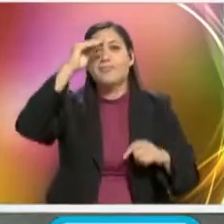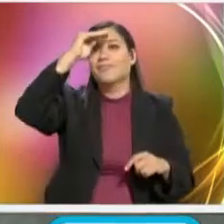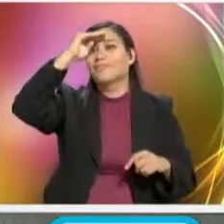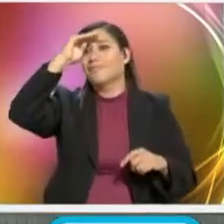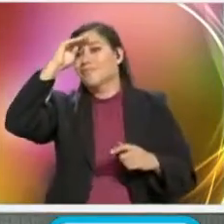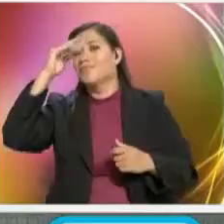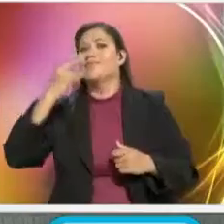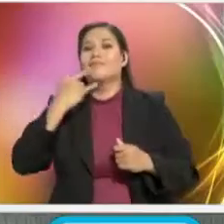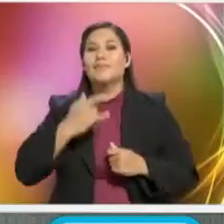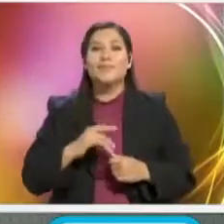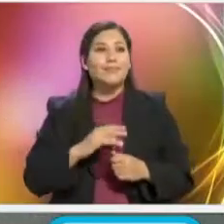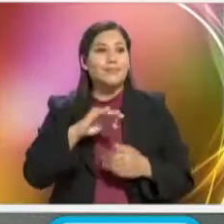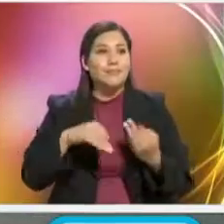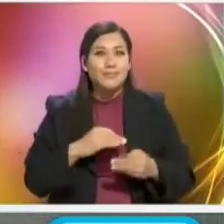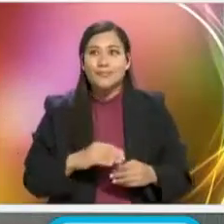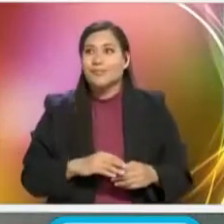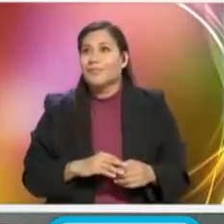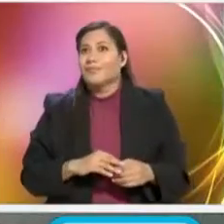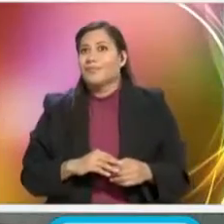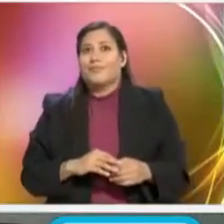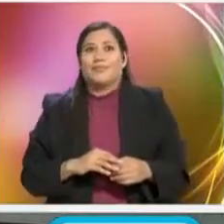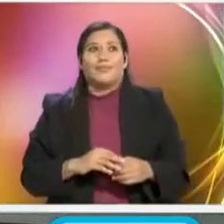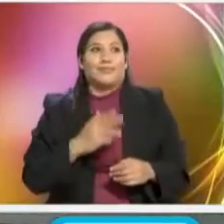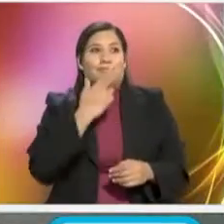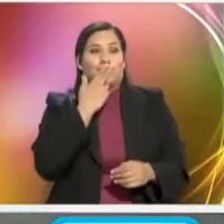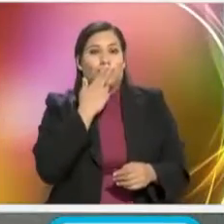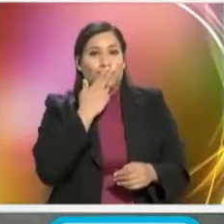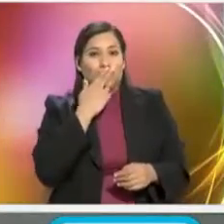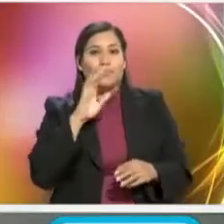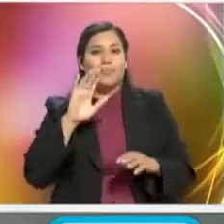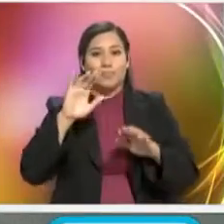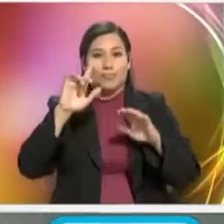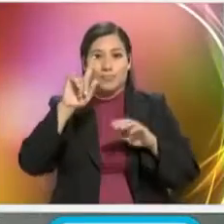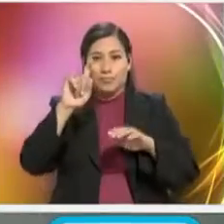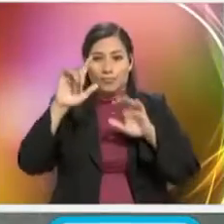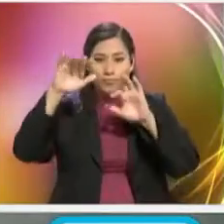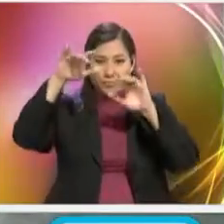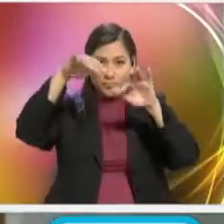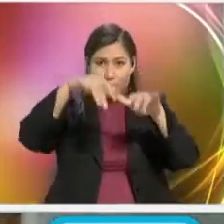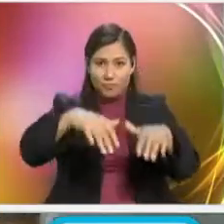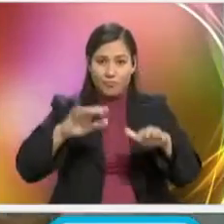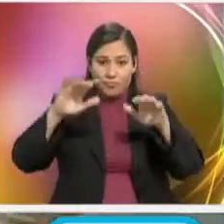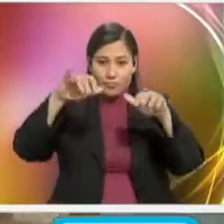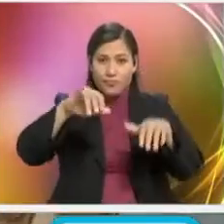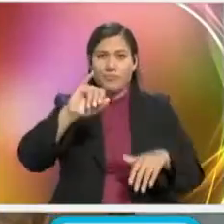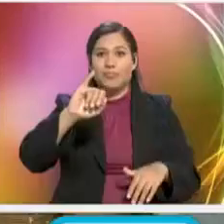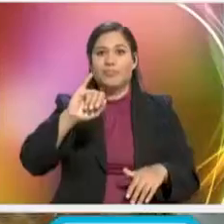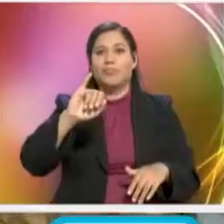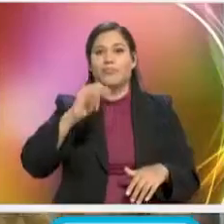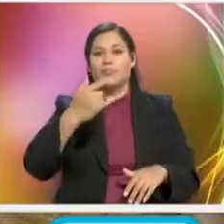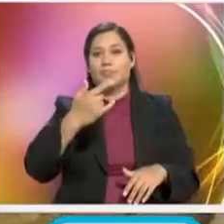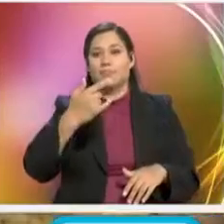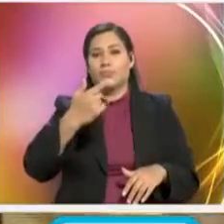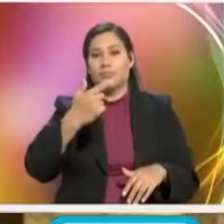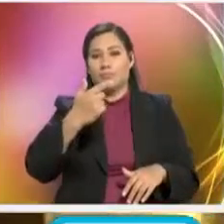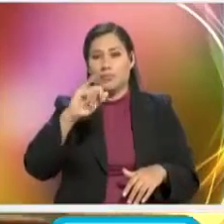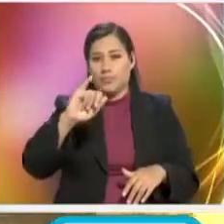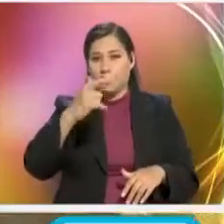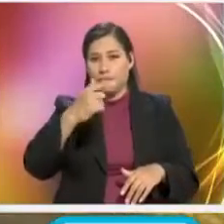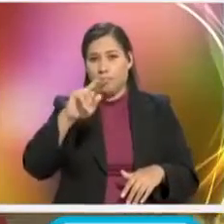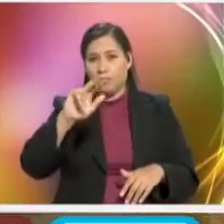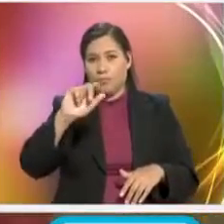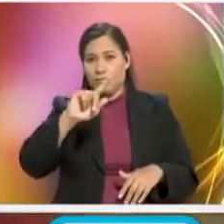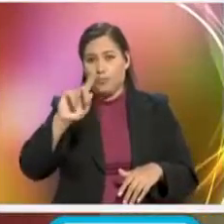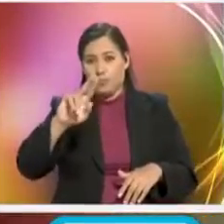todos básicamente sin aliento, Wow. bueno, aprecian la monstruosidad de las cataratas de Iguazú, que verdaderamente, bueno, te quita el aliento,